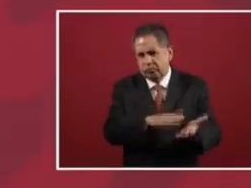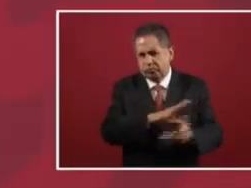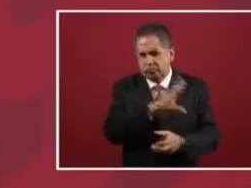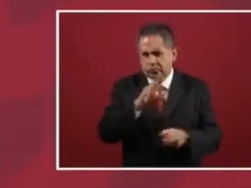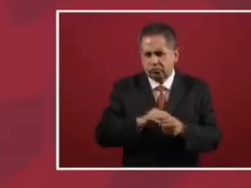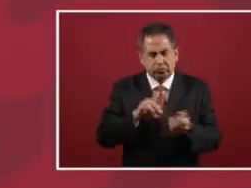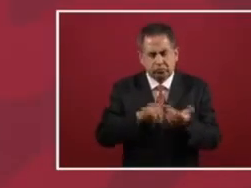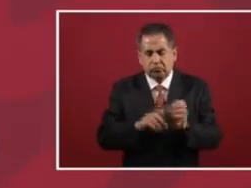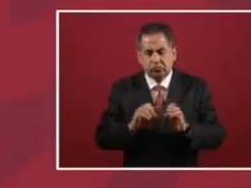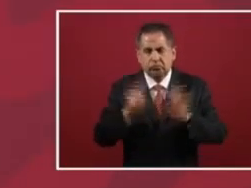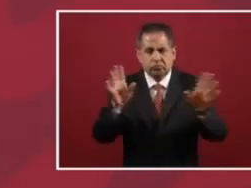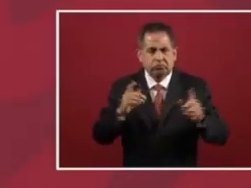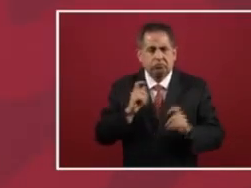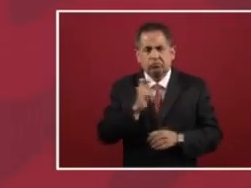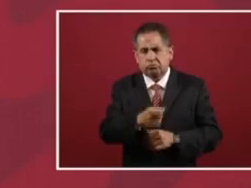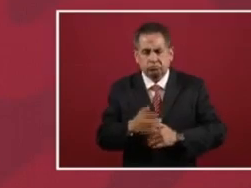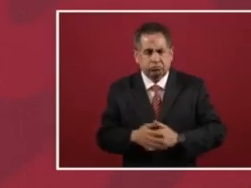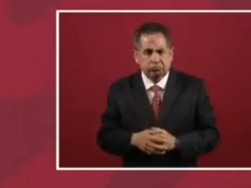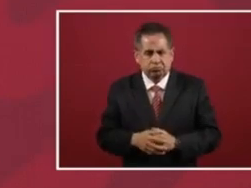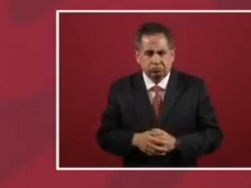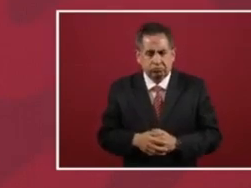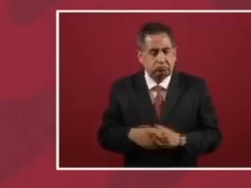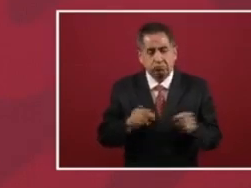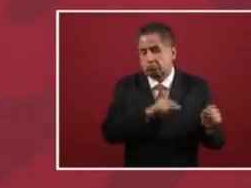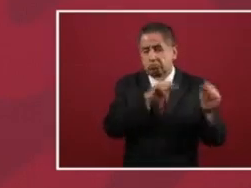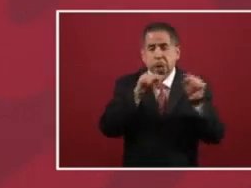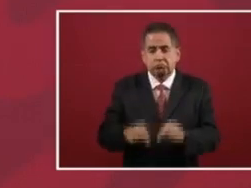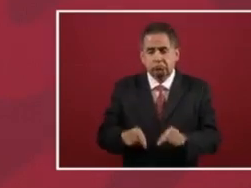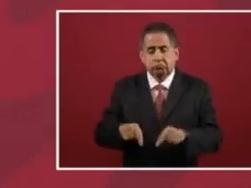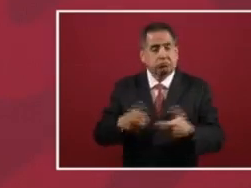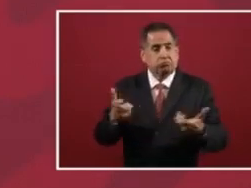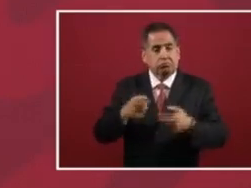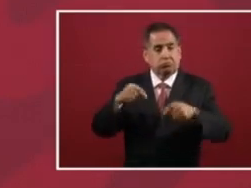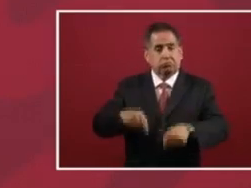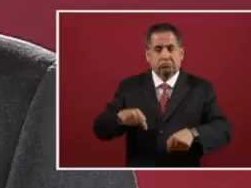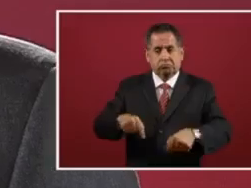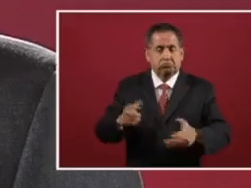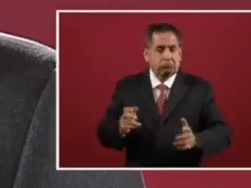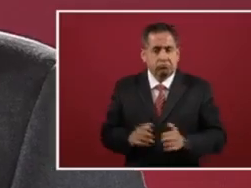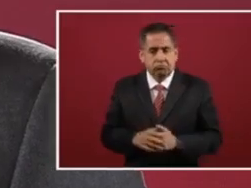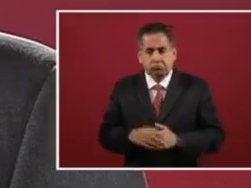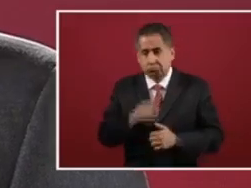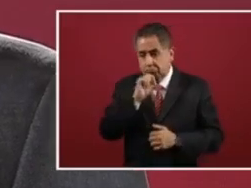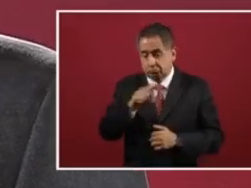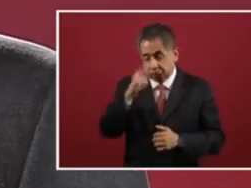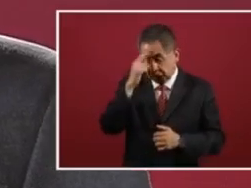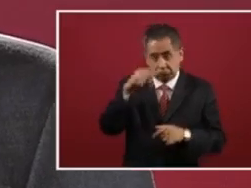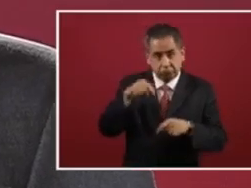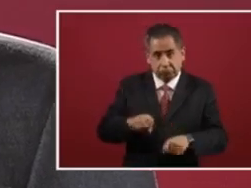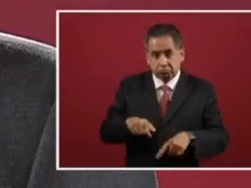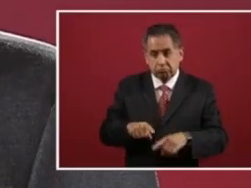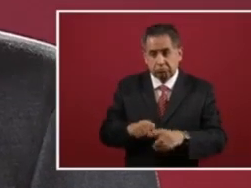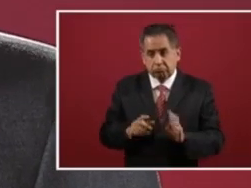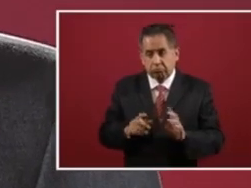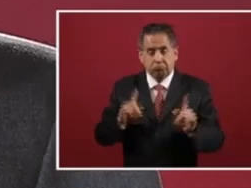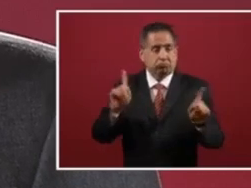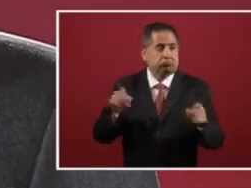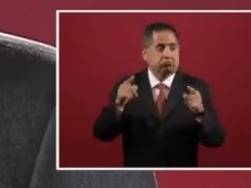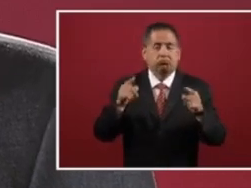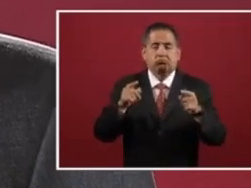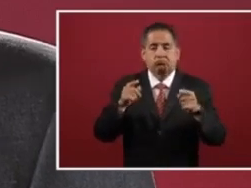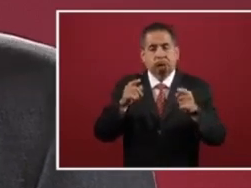Todo el apoyo, y aquí se llevaría a cabo también la